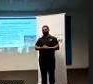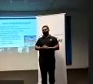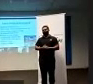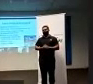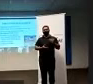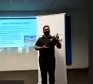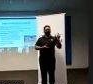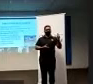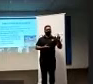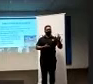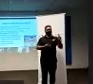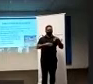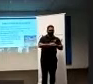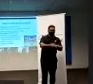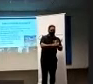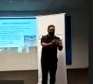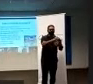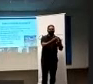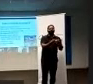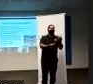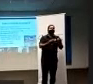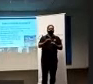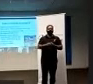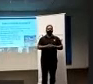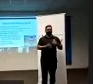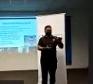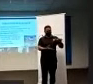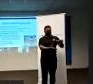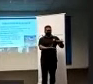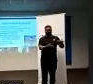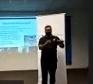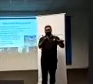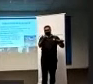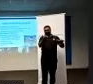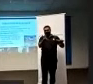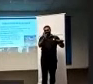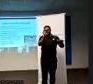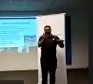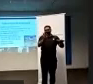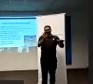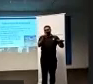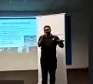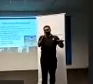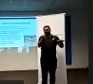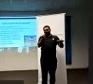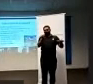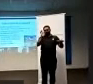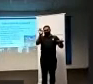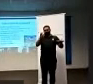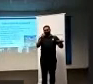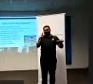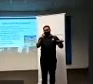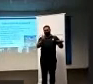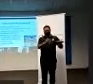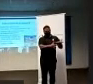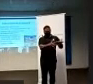la temperatura de conservación de 2 a 8 grados, no congelar y proteger de la luz. ¿Cuáles son las presentaciones de frasco? Multidosis, 5 ml